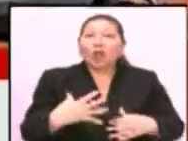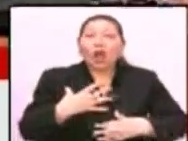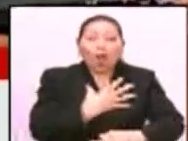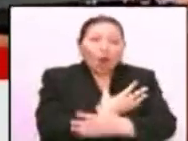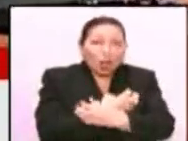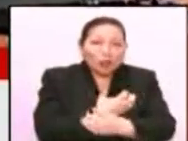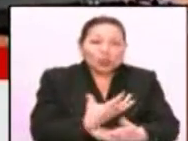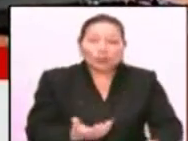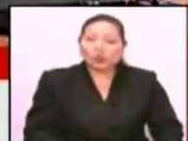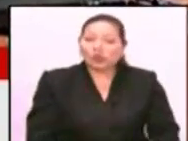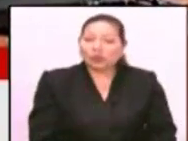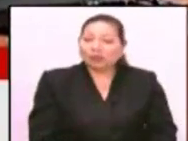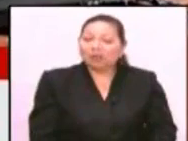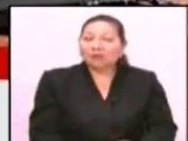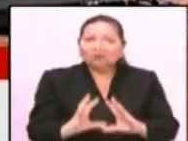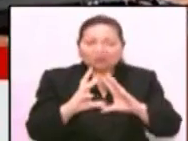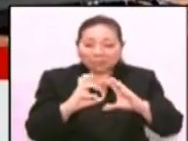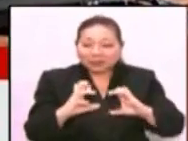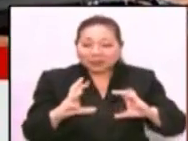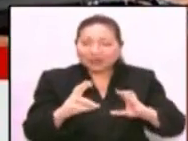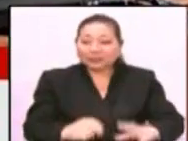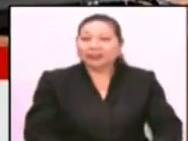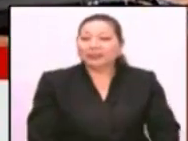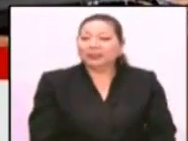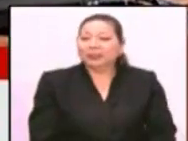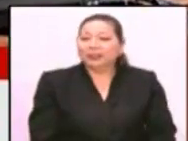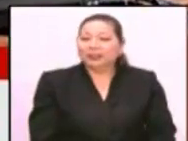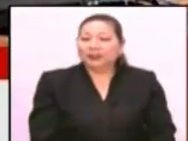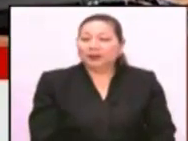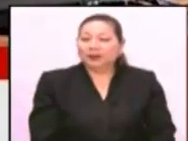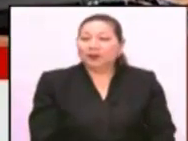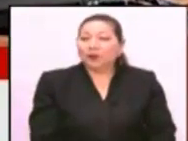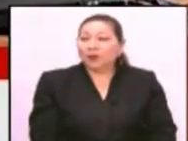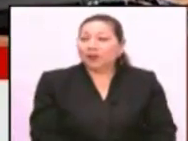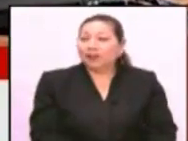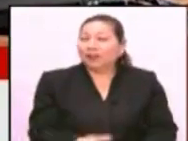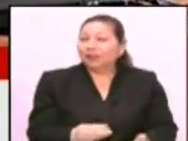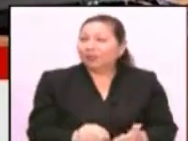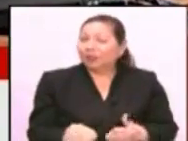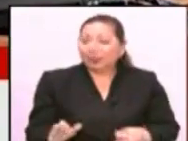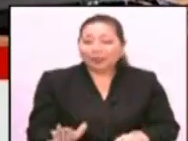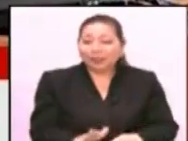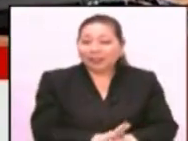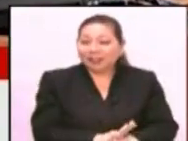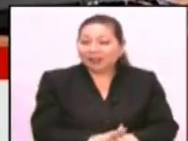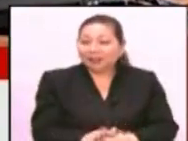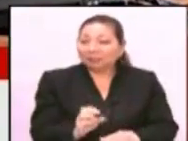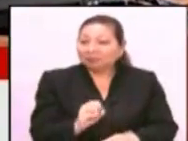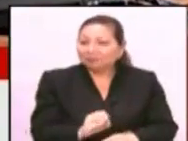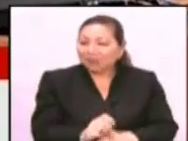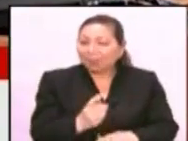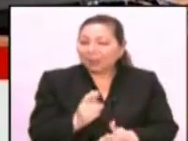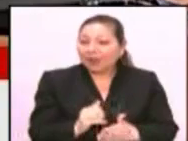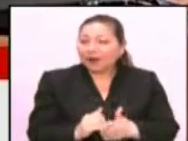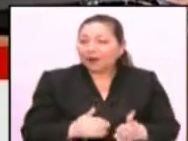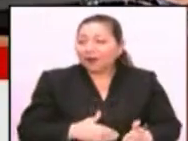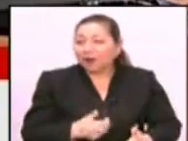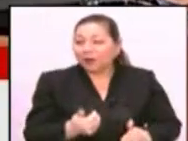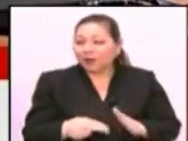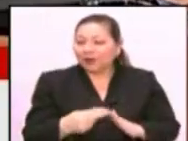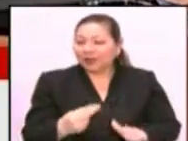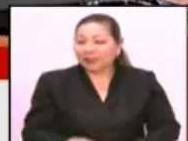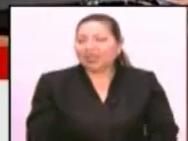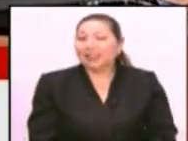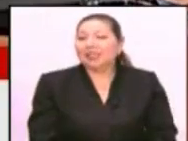peluches o alguna cerámica incipiente, ¿no es cierto? Cuando el interno está totalmente capacitado para pasar a otro